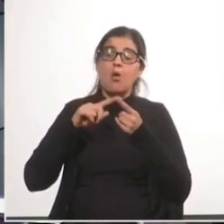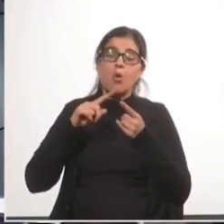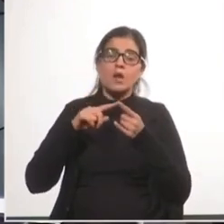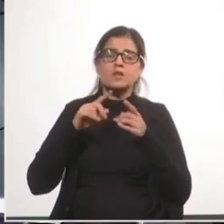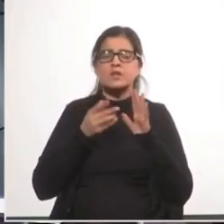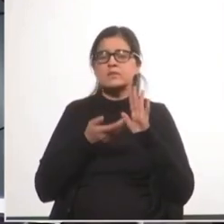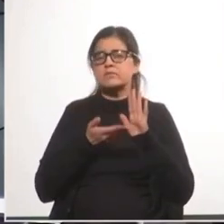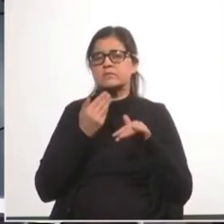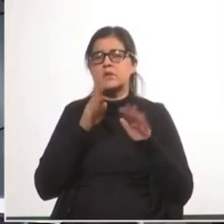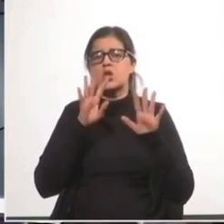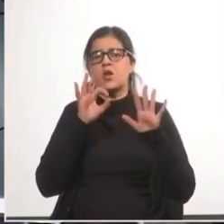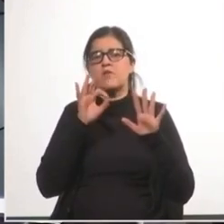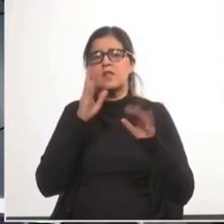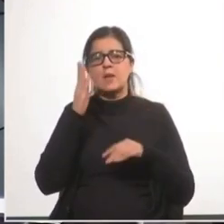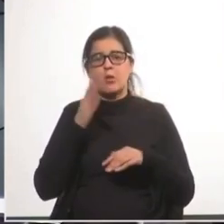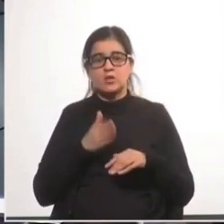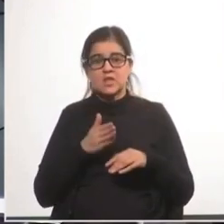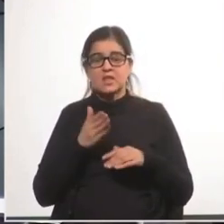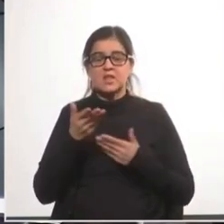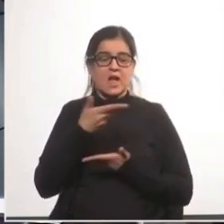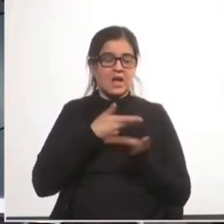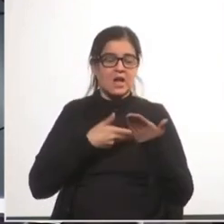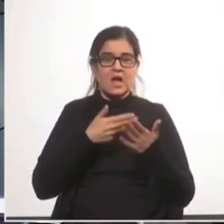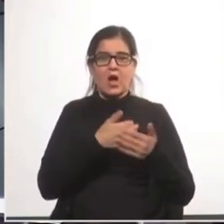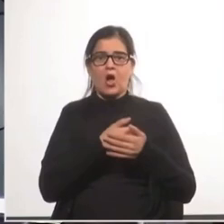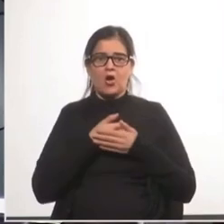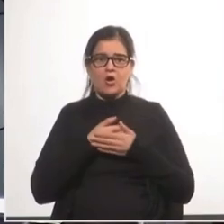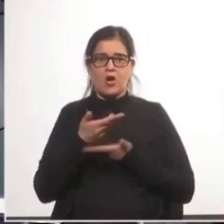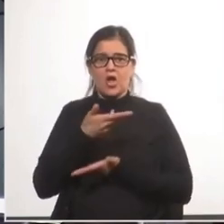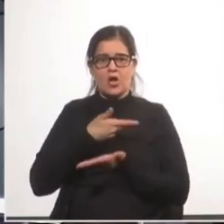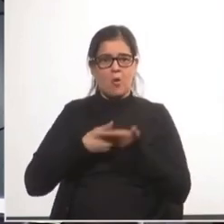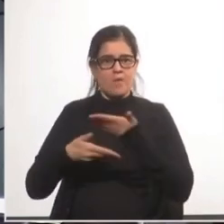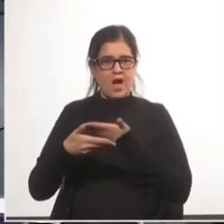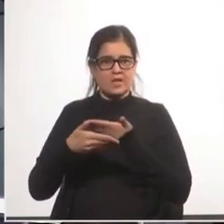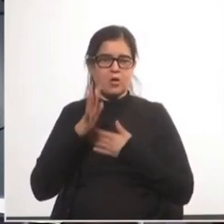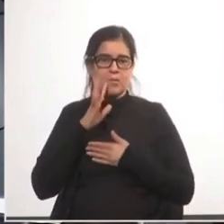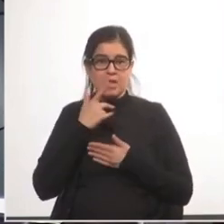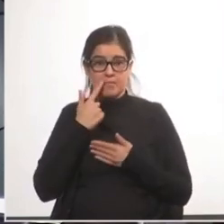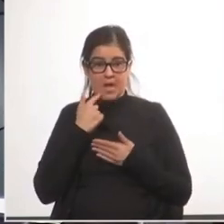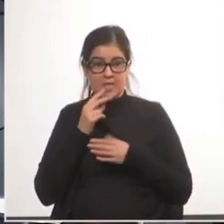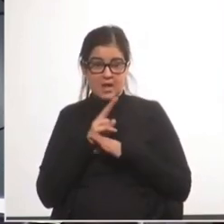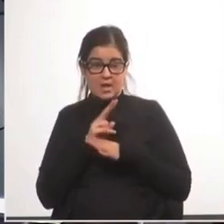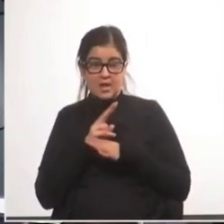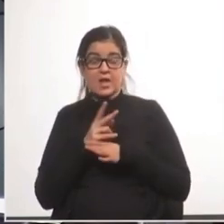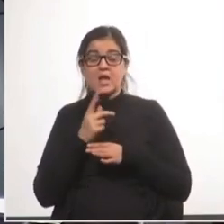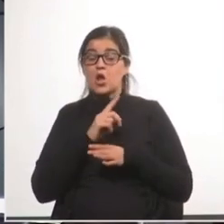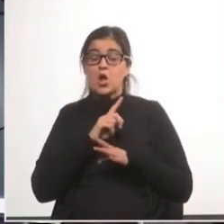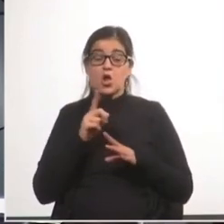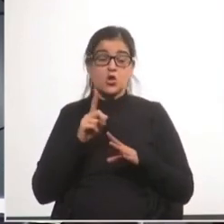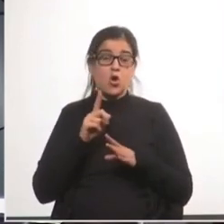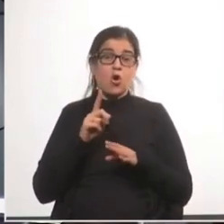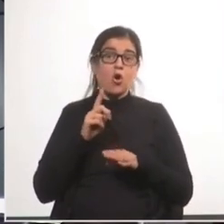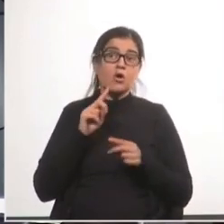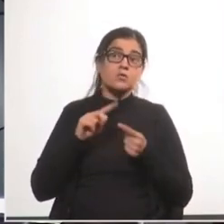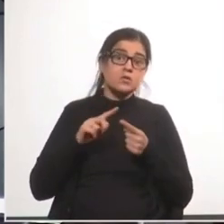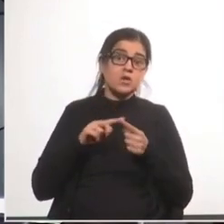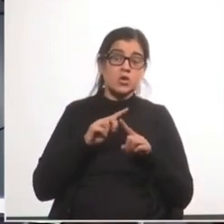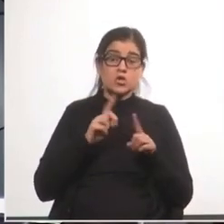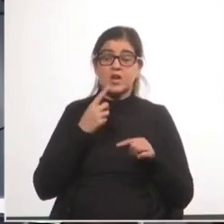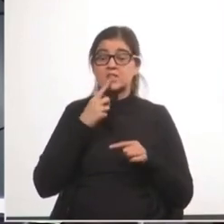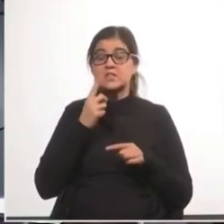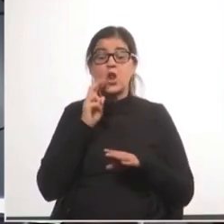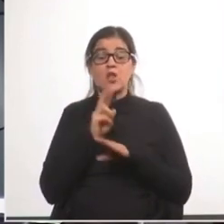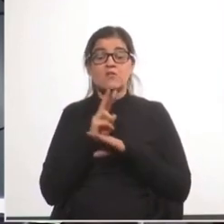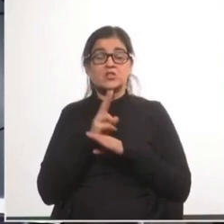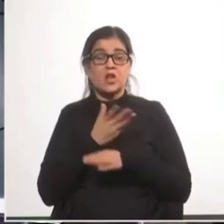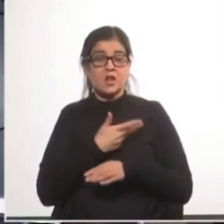el 90% la tenencia compartida. Y los que no lo acuerdan y lo dicen los defensores de oficio, que son los